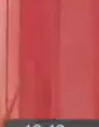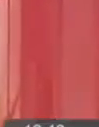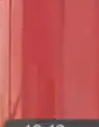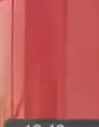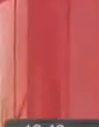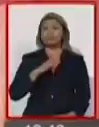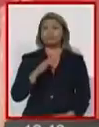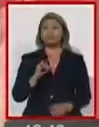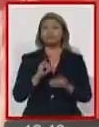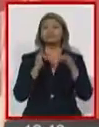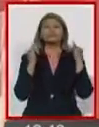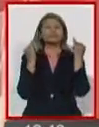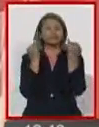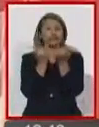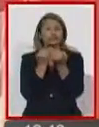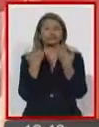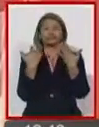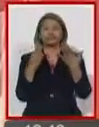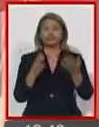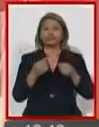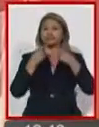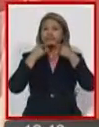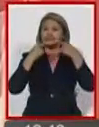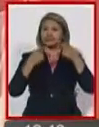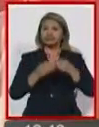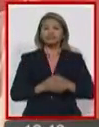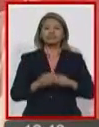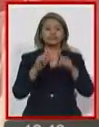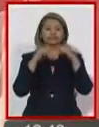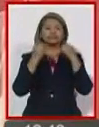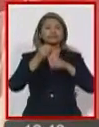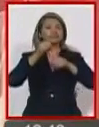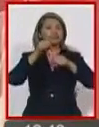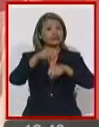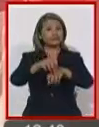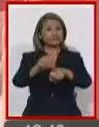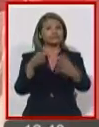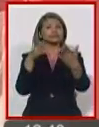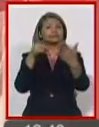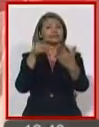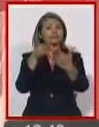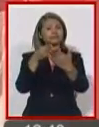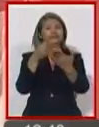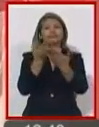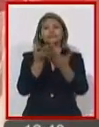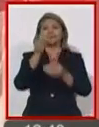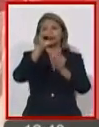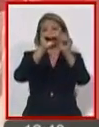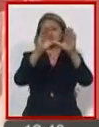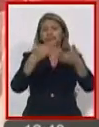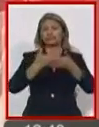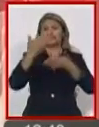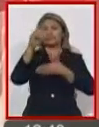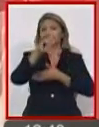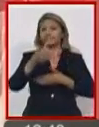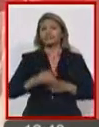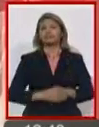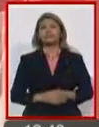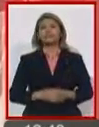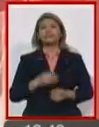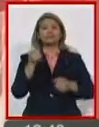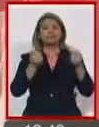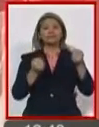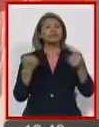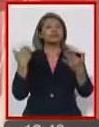El Comité Interinstitucional anunció una caravana de protesta hasta el santuario de Cotoca y para el día lunes un tractorazo